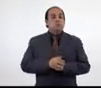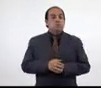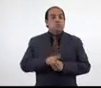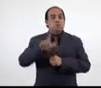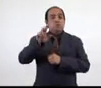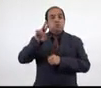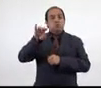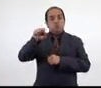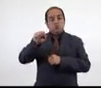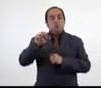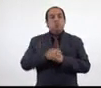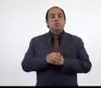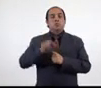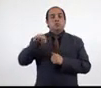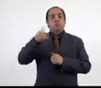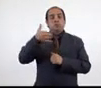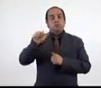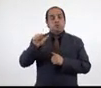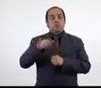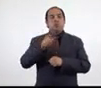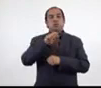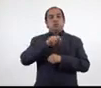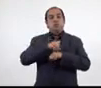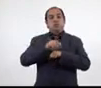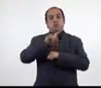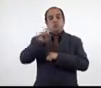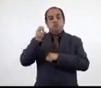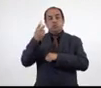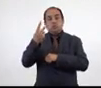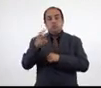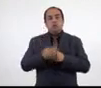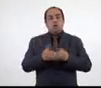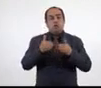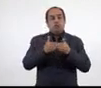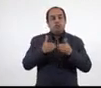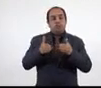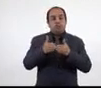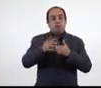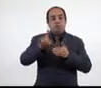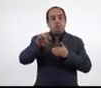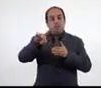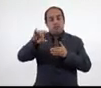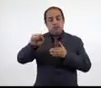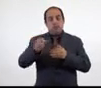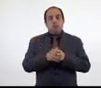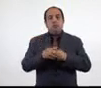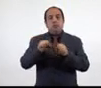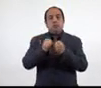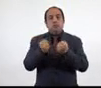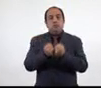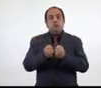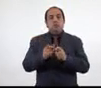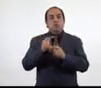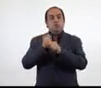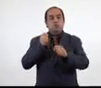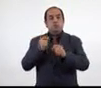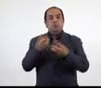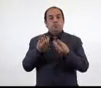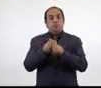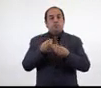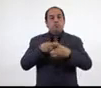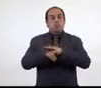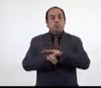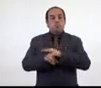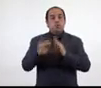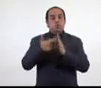Luis Moya, número 102, esquina Delicias, en la oficina del Sistema de Transporte Colectivo Metro, en un horario corrido de